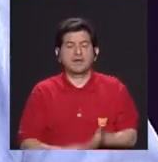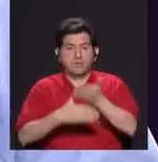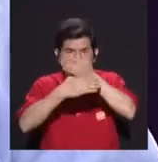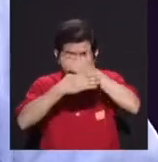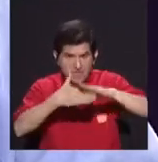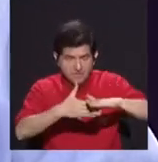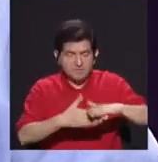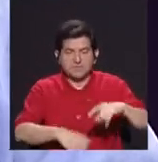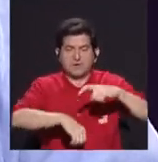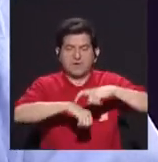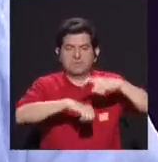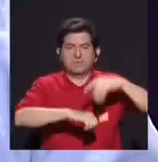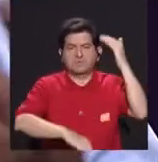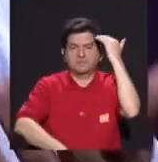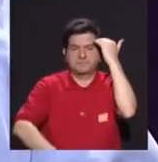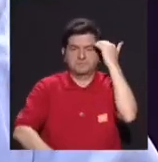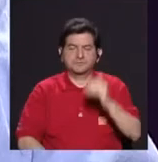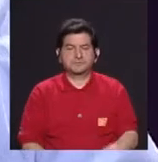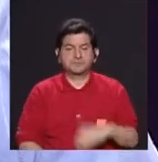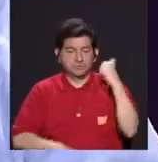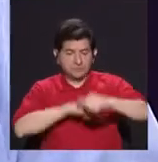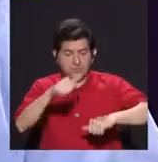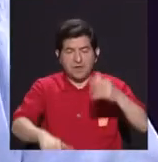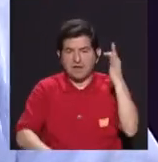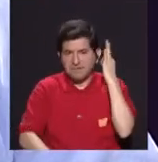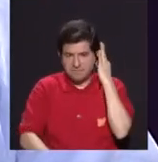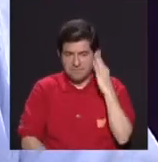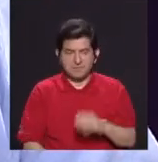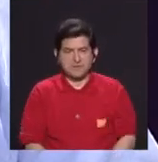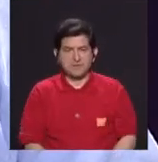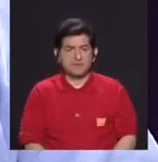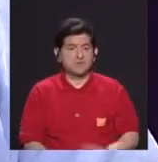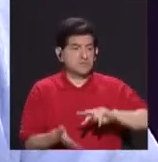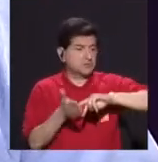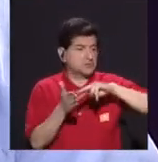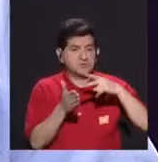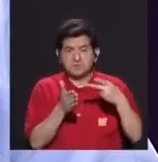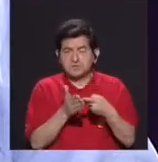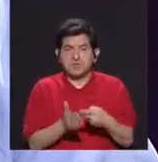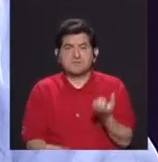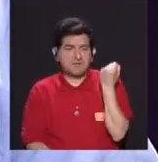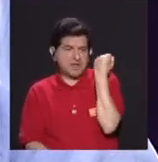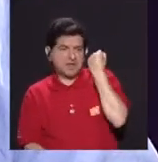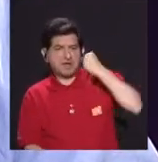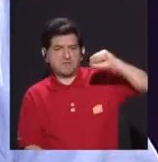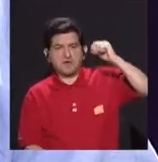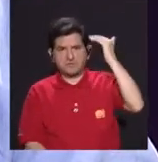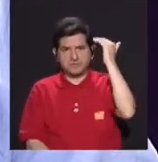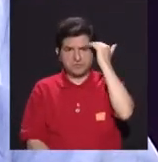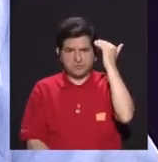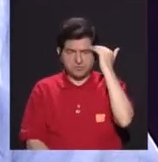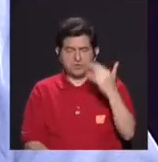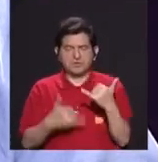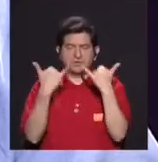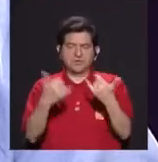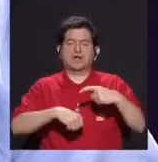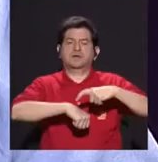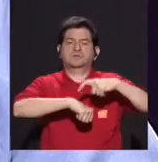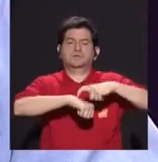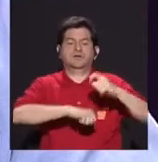cuestión del conocimiento para mí el feminismo en singular ha generado creo que tal vez la revolución cognitiva de nuestros tiempos